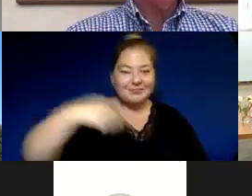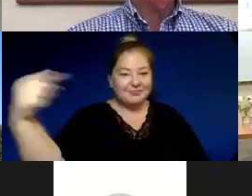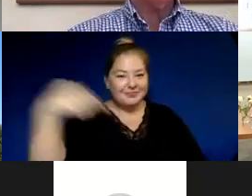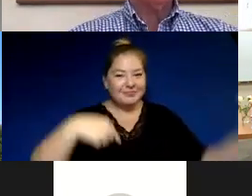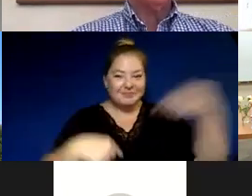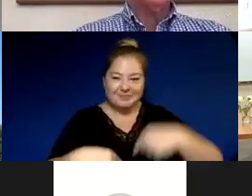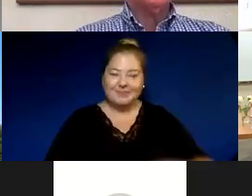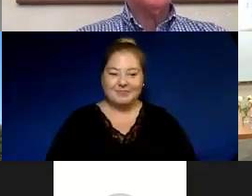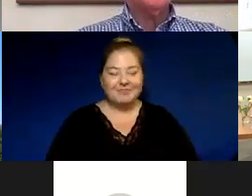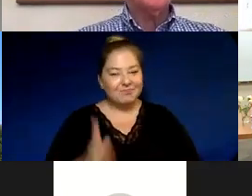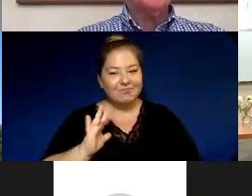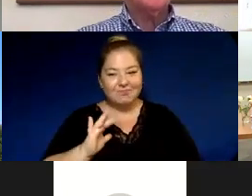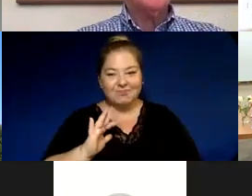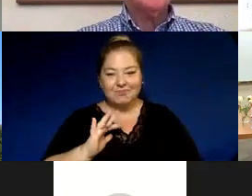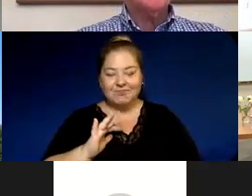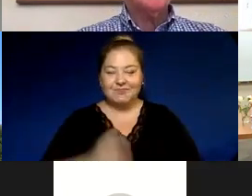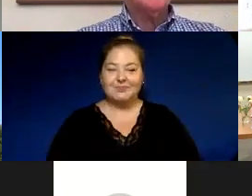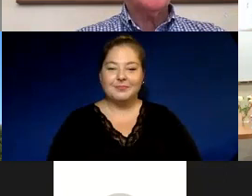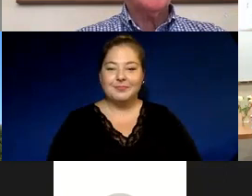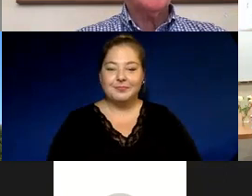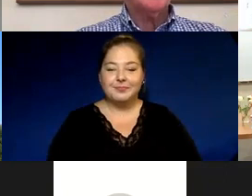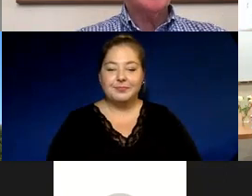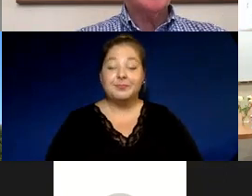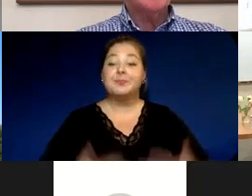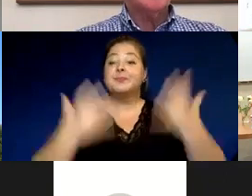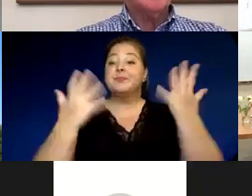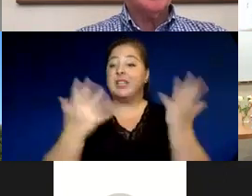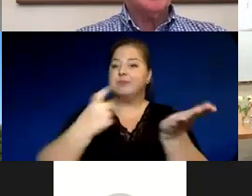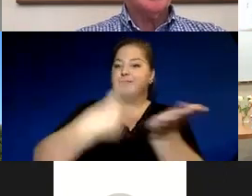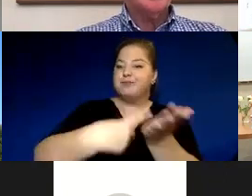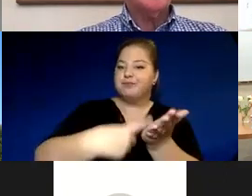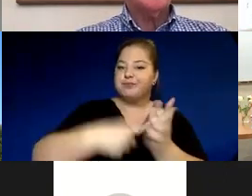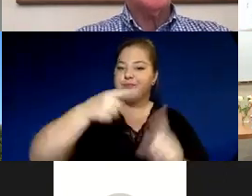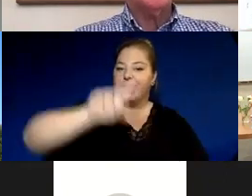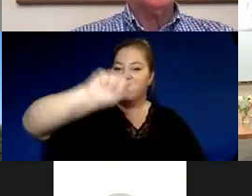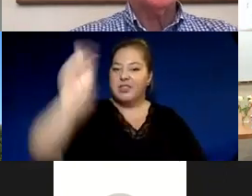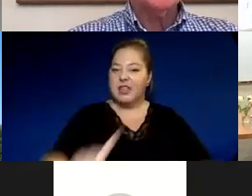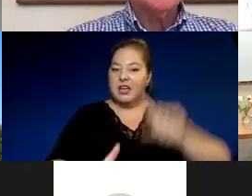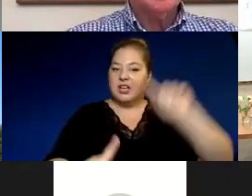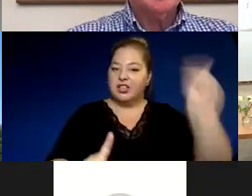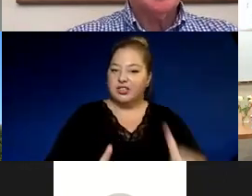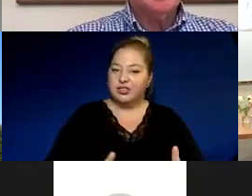del otro lado de la tormenta eléctrica, así no presente